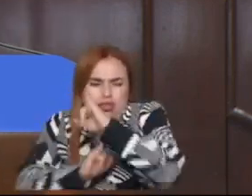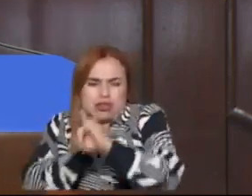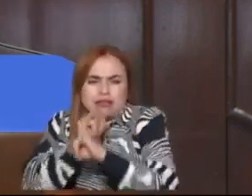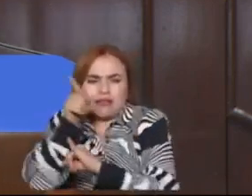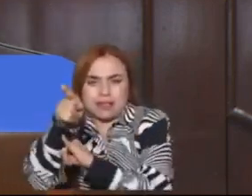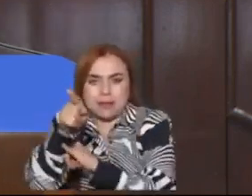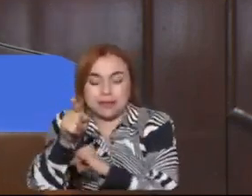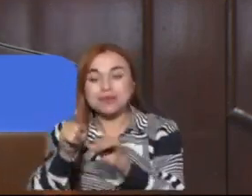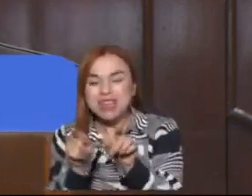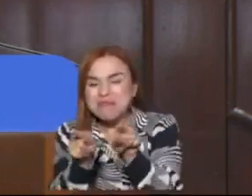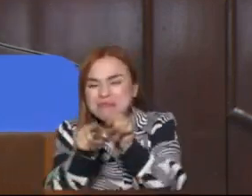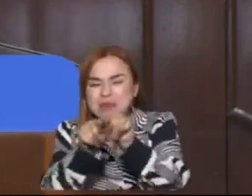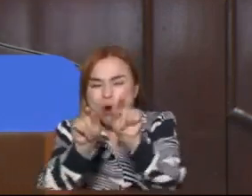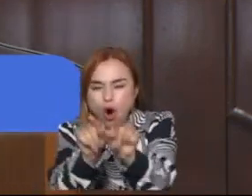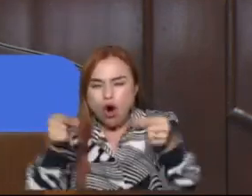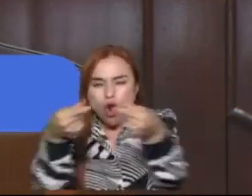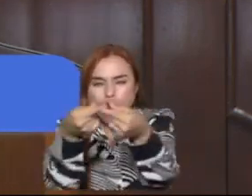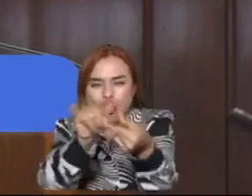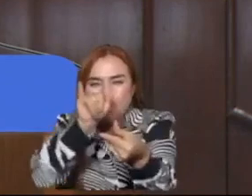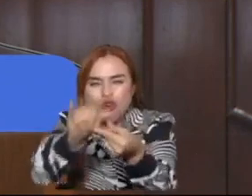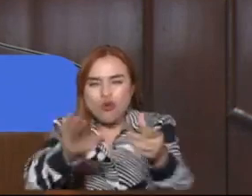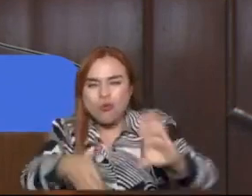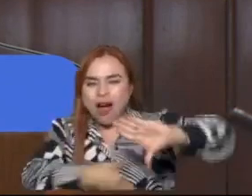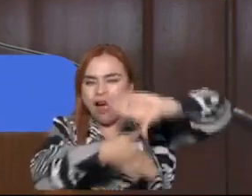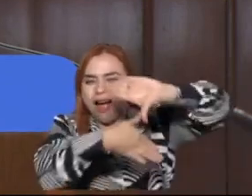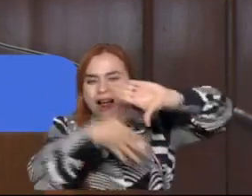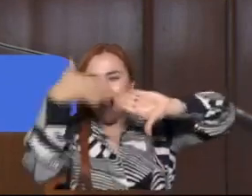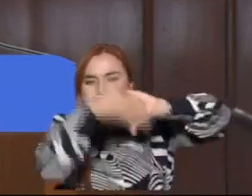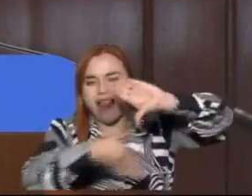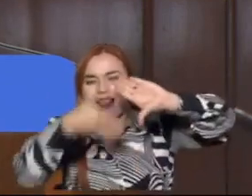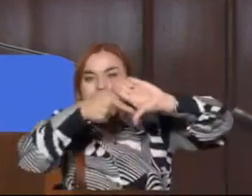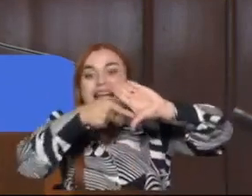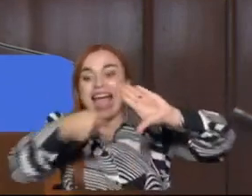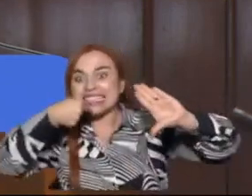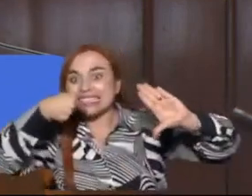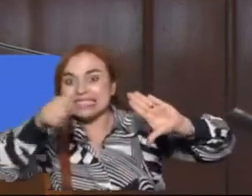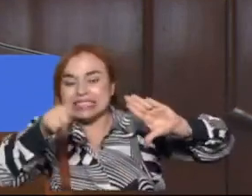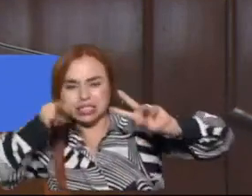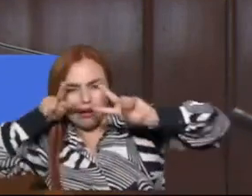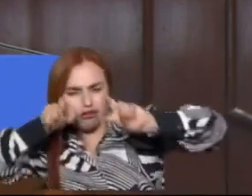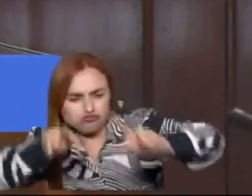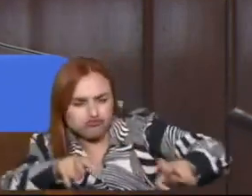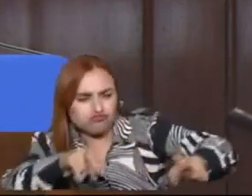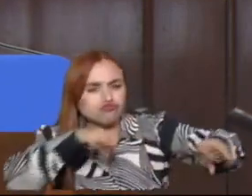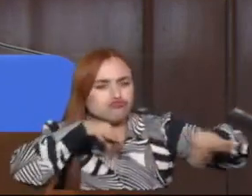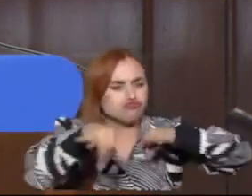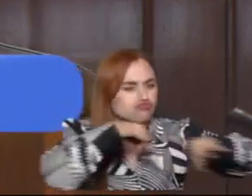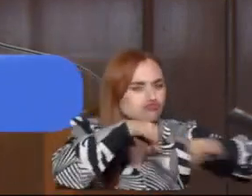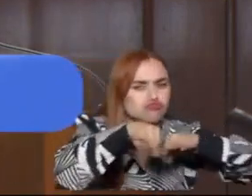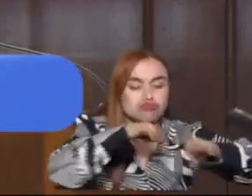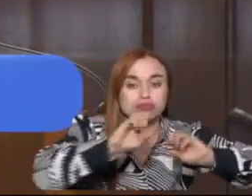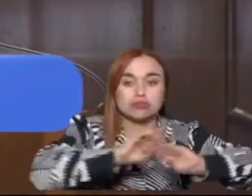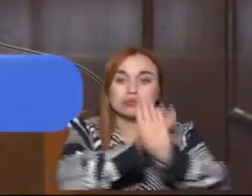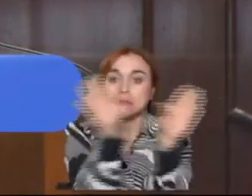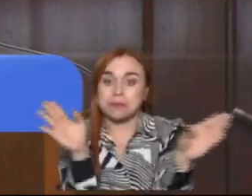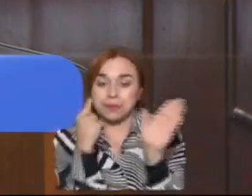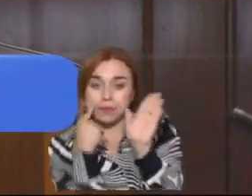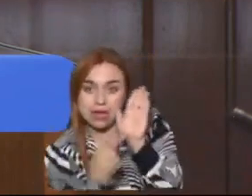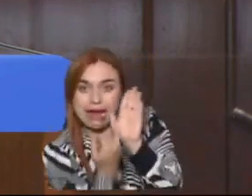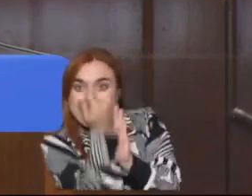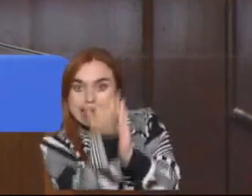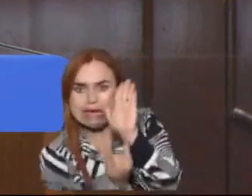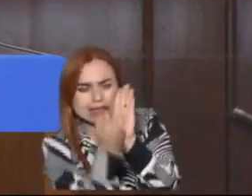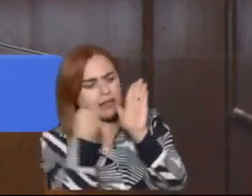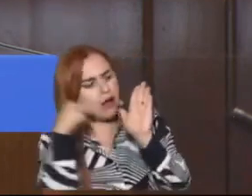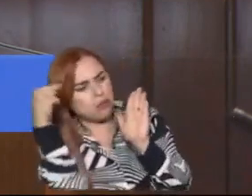el Consejo de las Américas, señala que Panamá registró el mayor avance de la región en el índice de capacidad